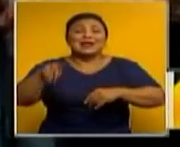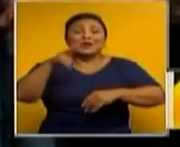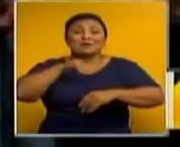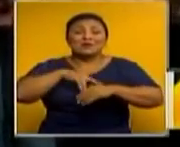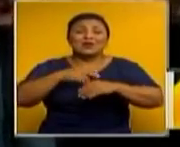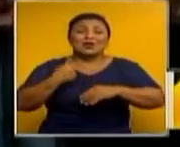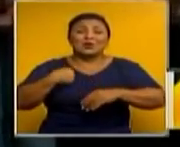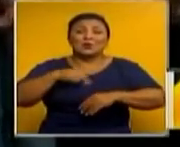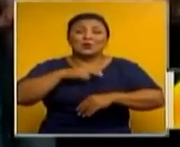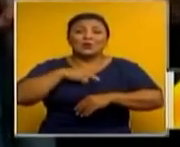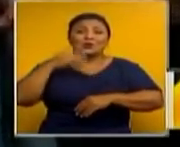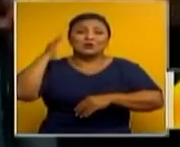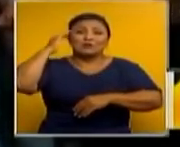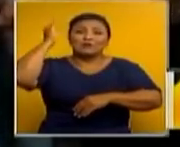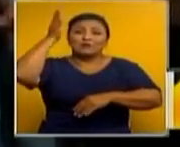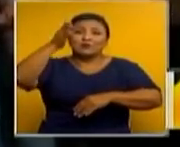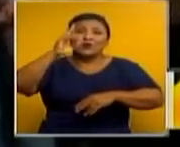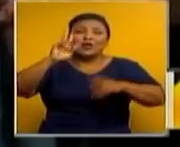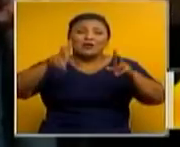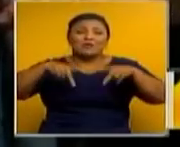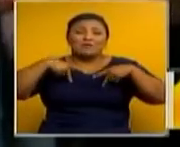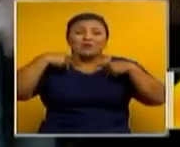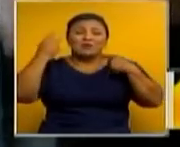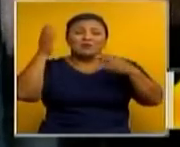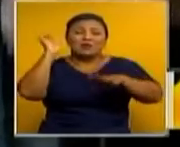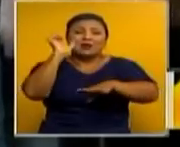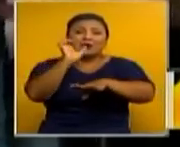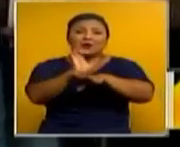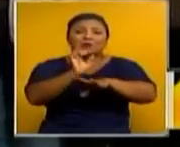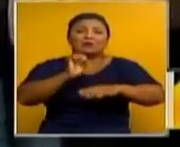nuestro futuro. ¡Viva el Ecuador!